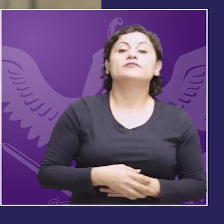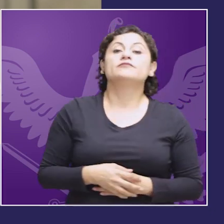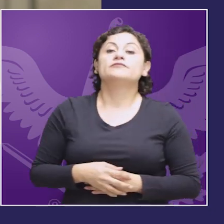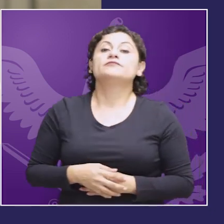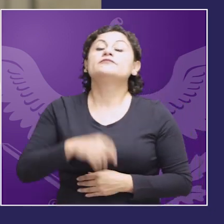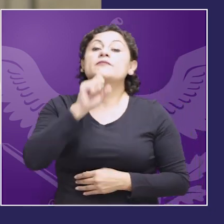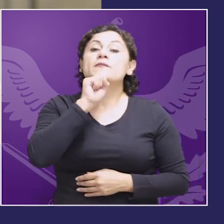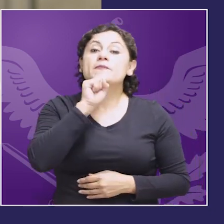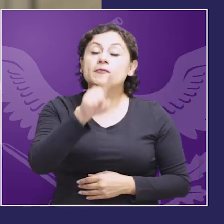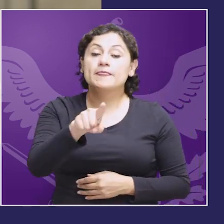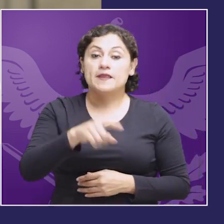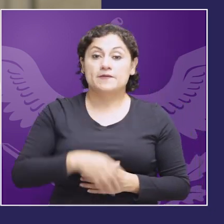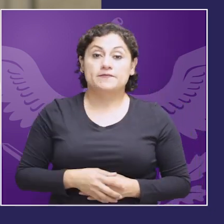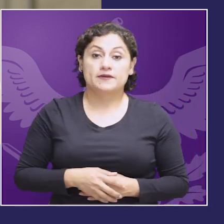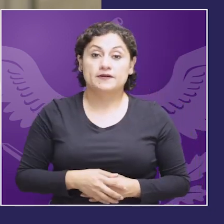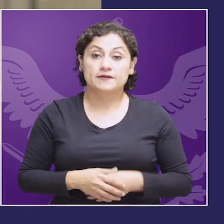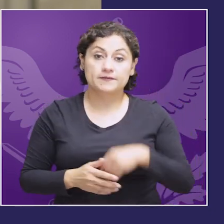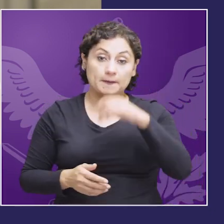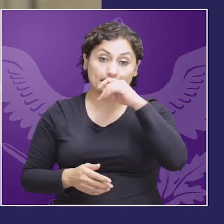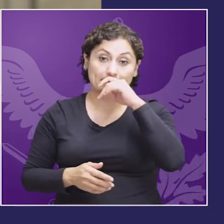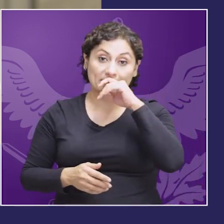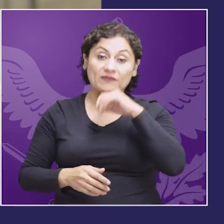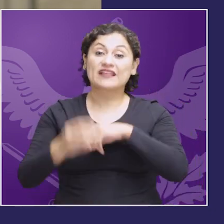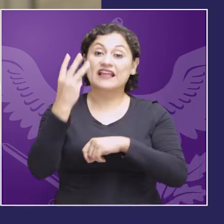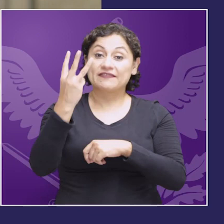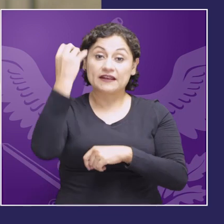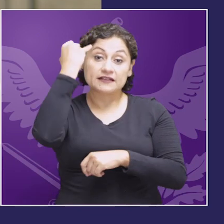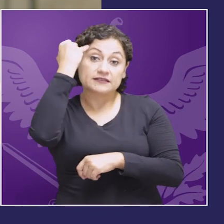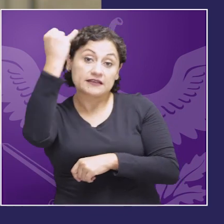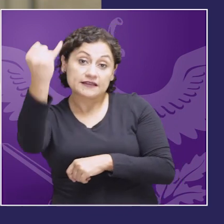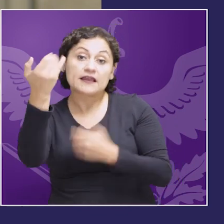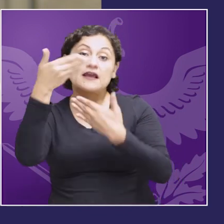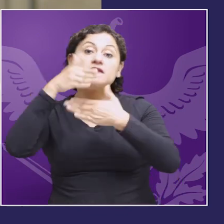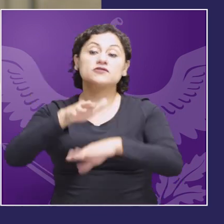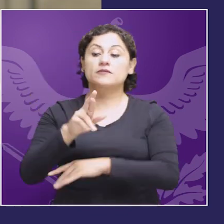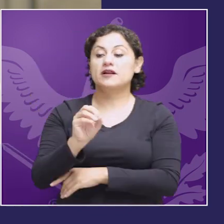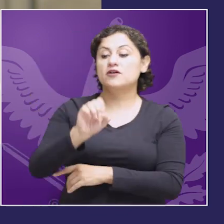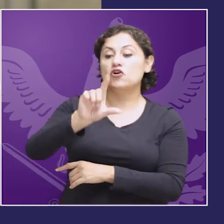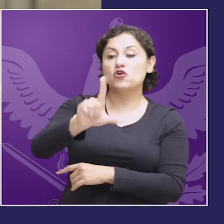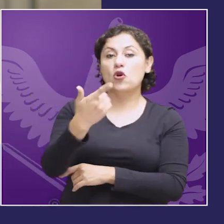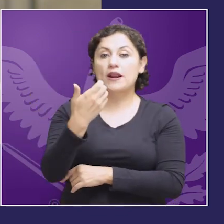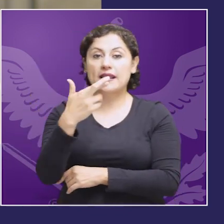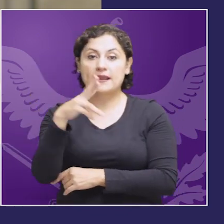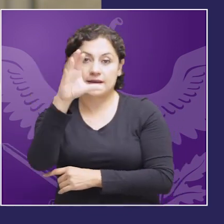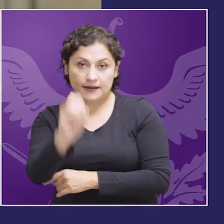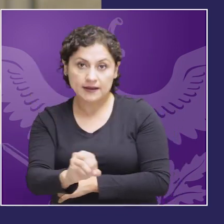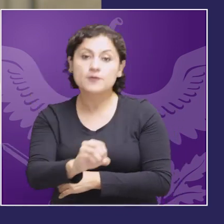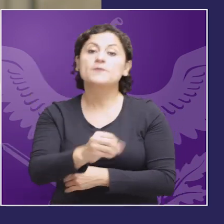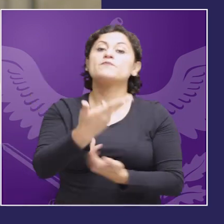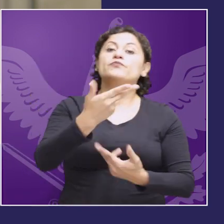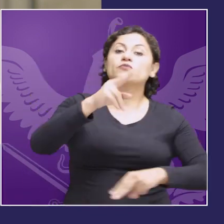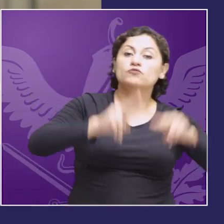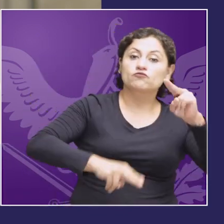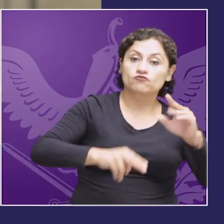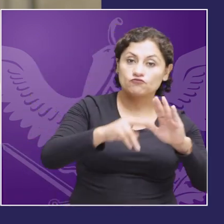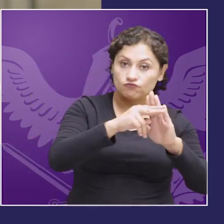interseccionalidad como instalada, eso también es importante, y también aparecen las preconcepciones que determinan